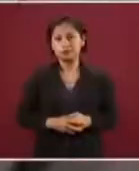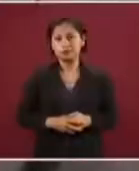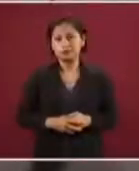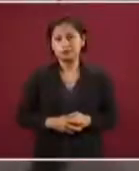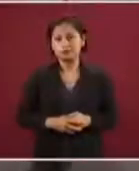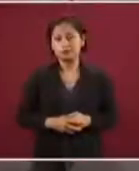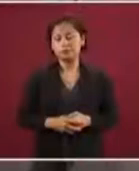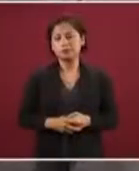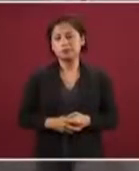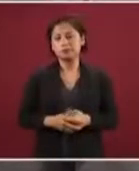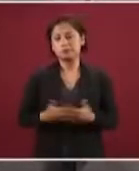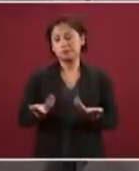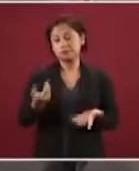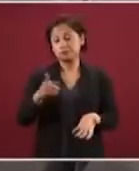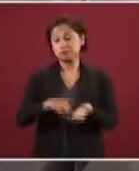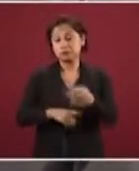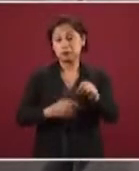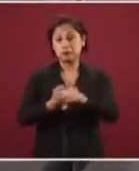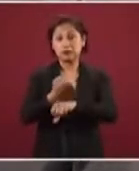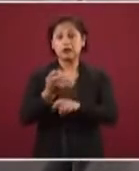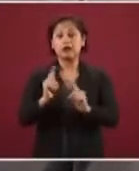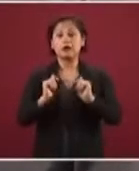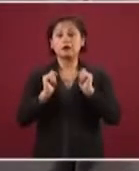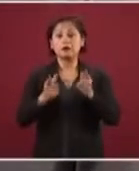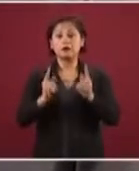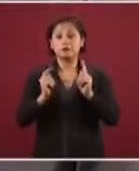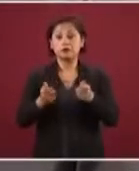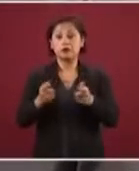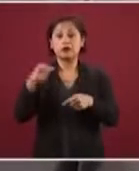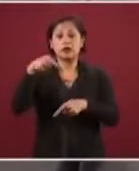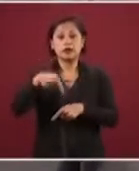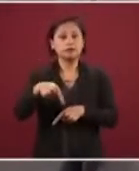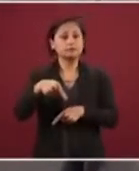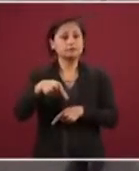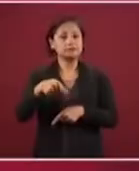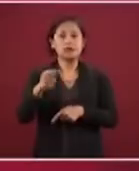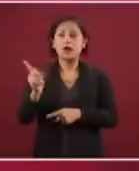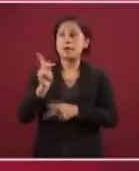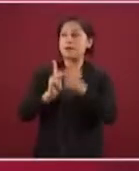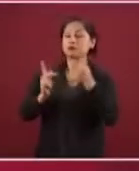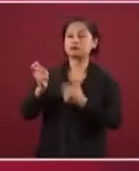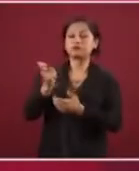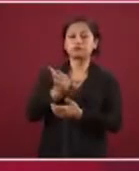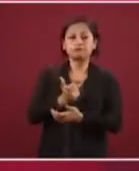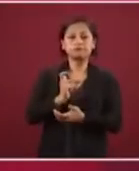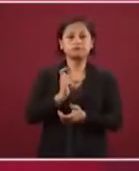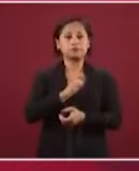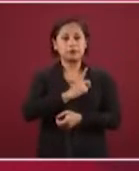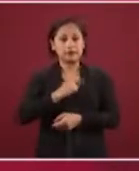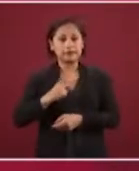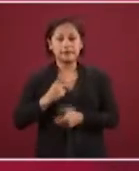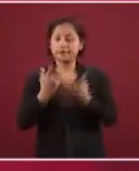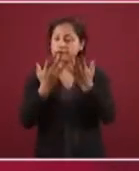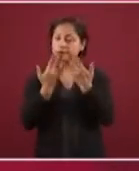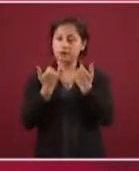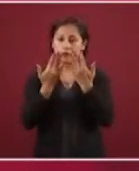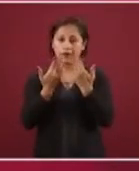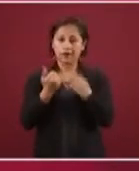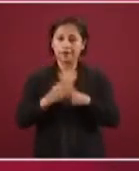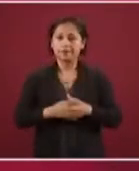y Tlaxcala es el estado que no tiene deuda, porque está